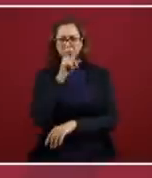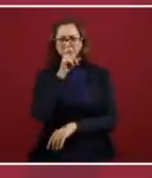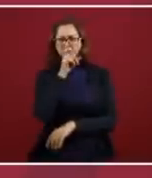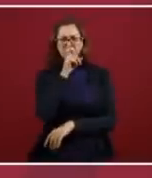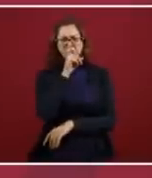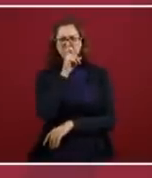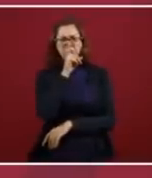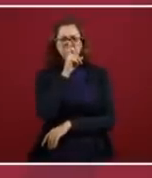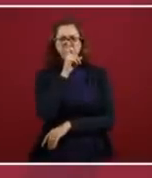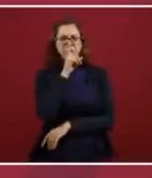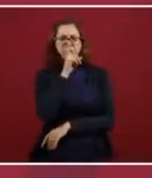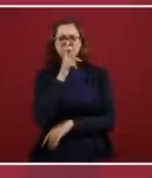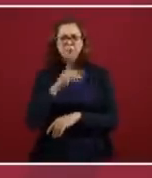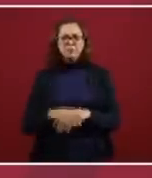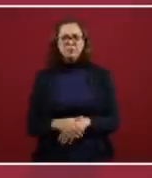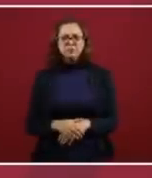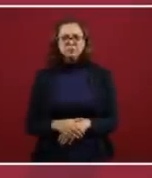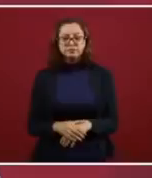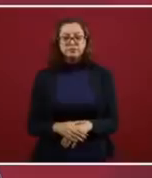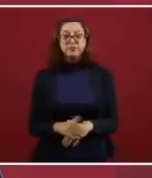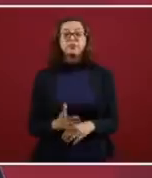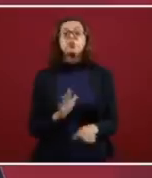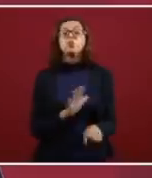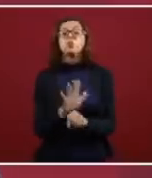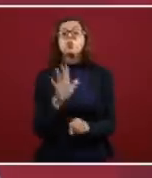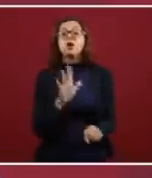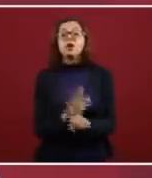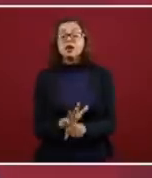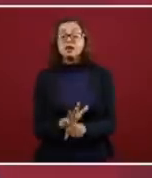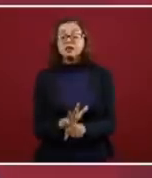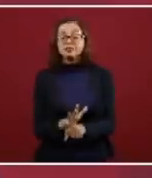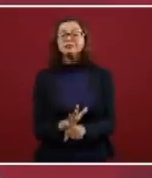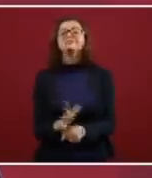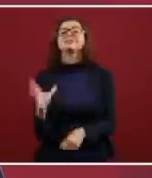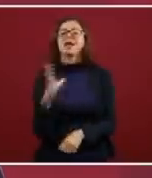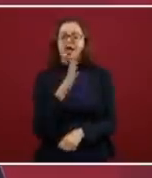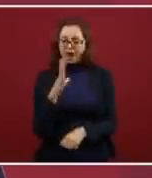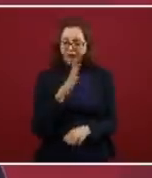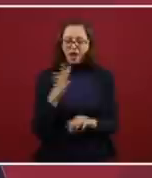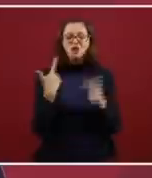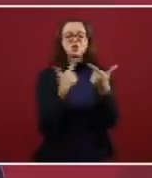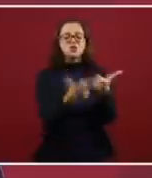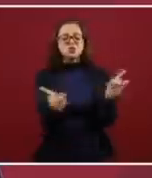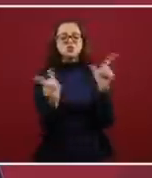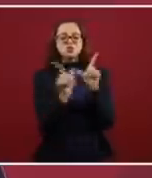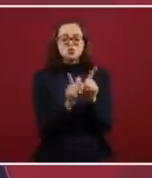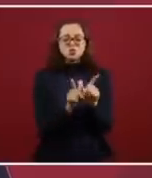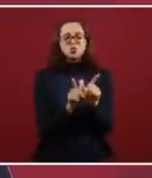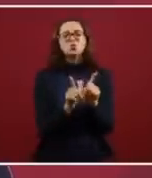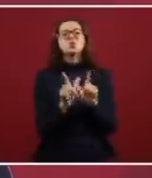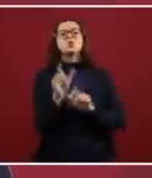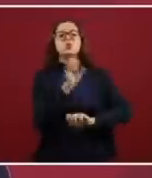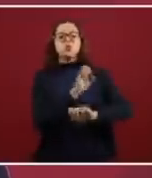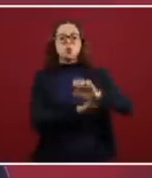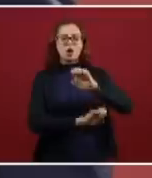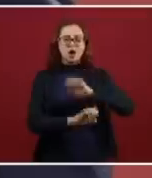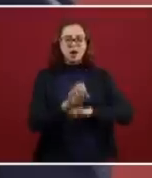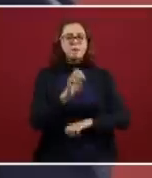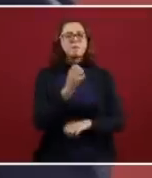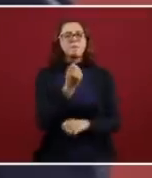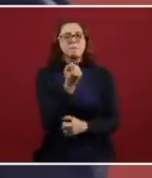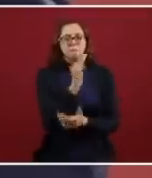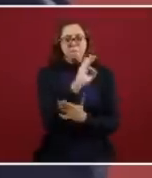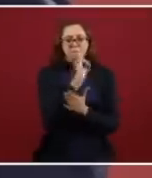es para combatir el delito que cometen algunos